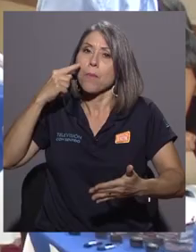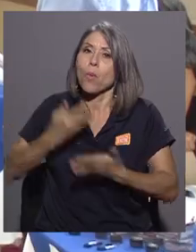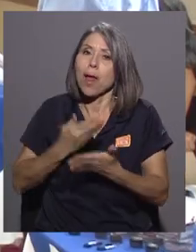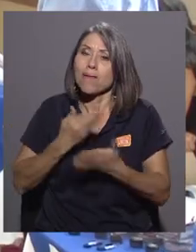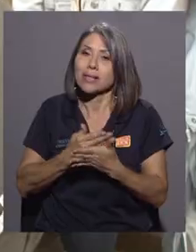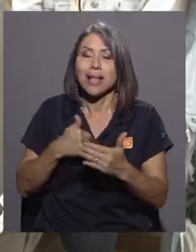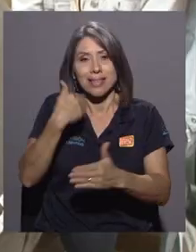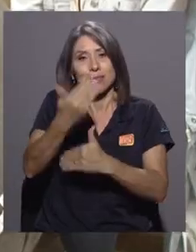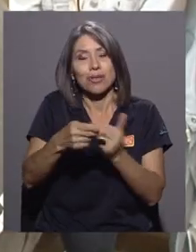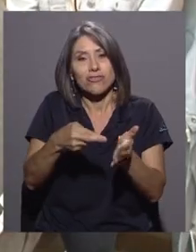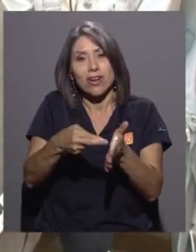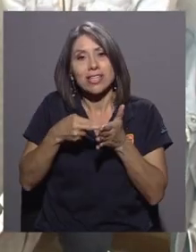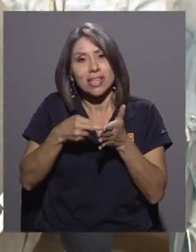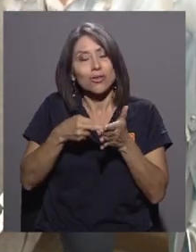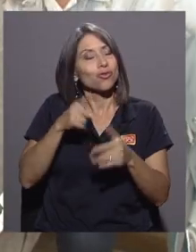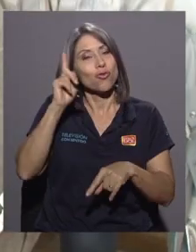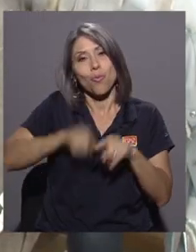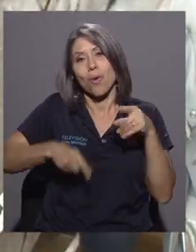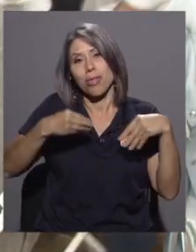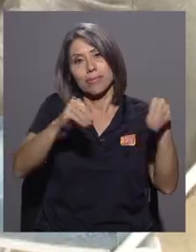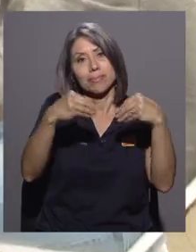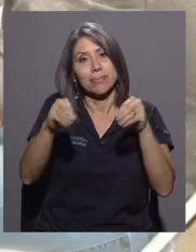para comercializarse, no se comercializa.